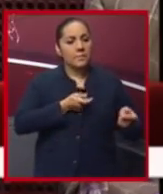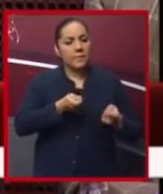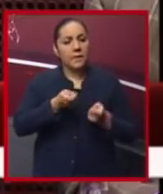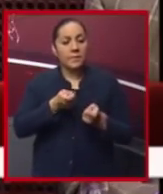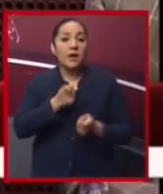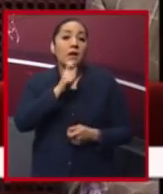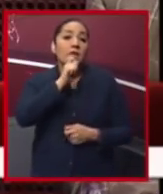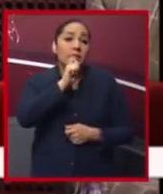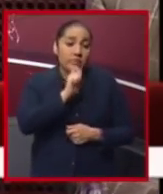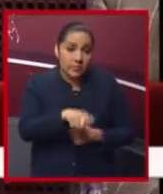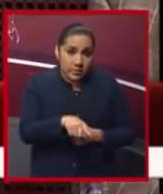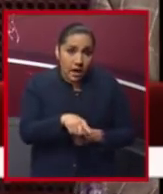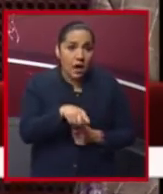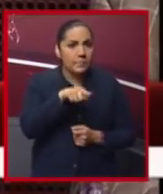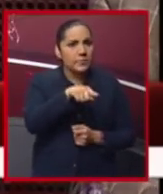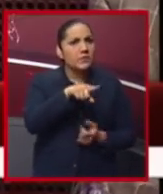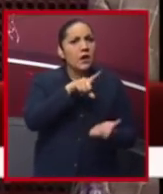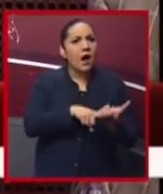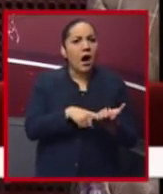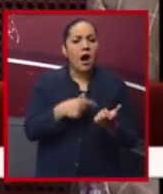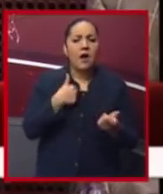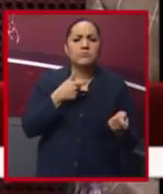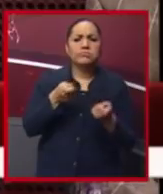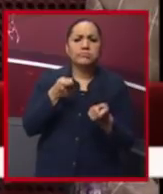la administración legítima.